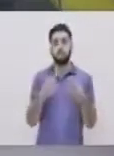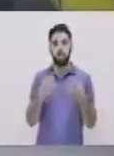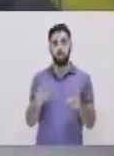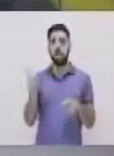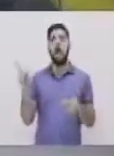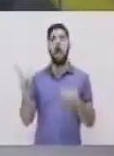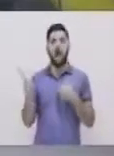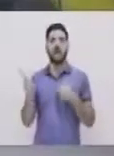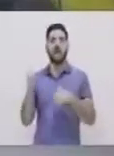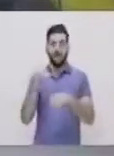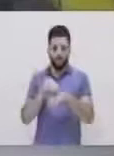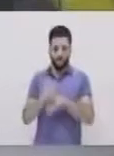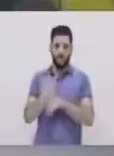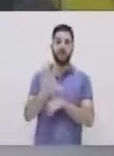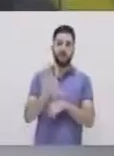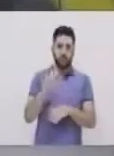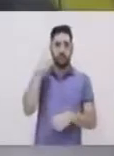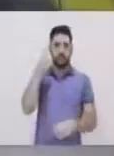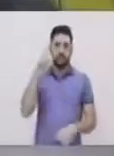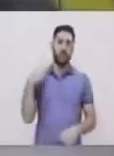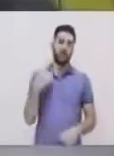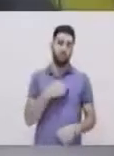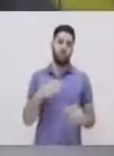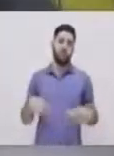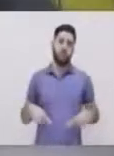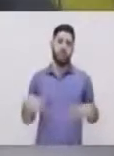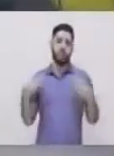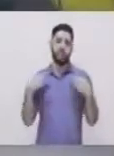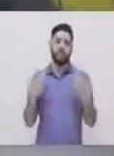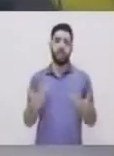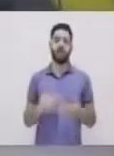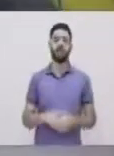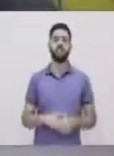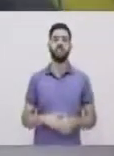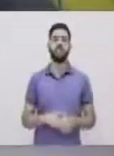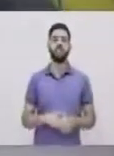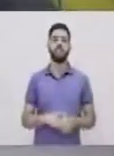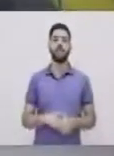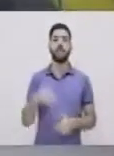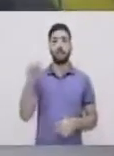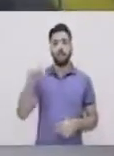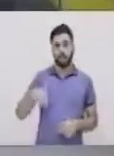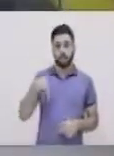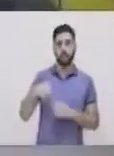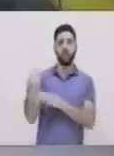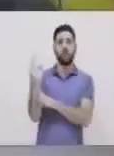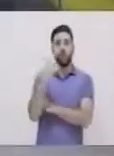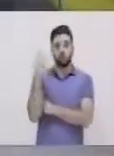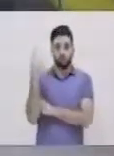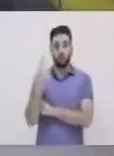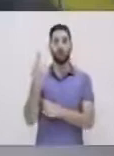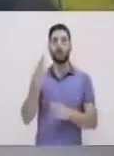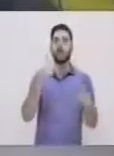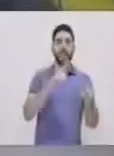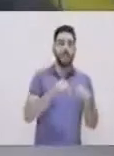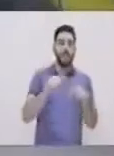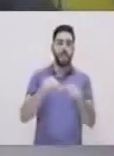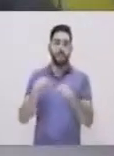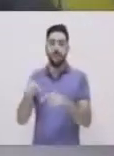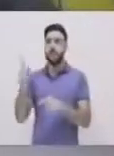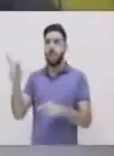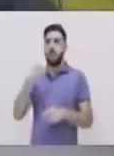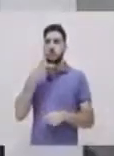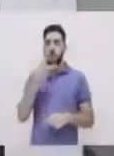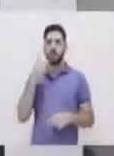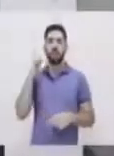música pues influye inicialmente en nuestras emociones, ¿verdad? Esto es bien importante, que nuestra música que